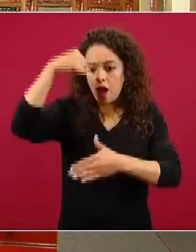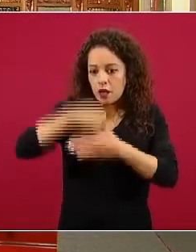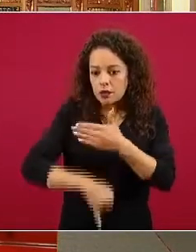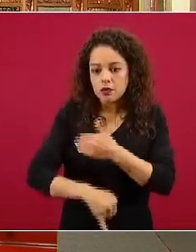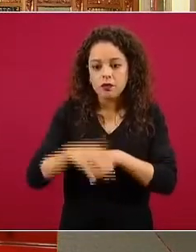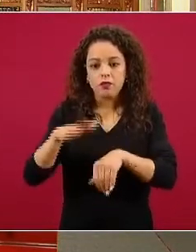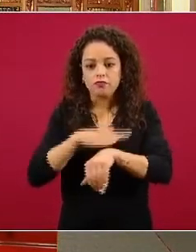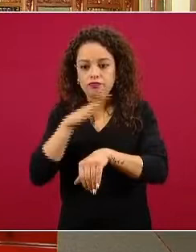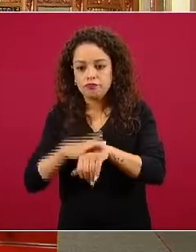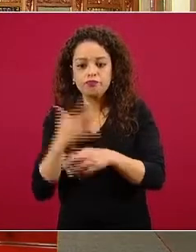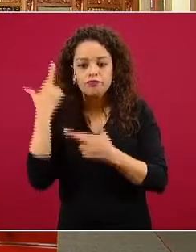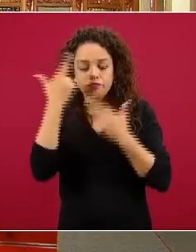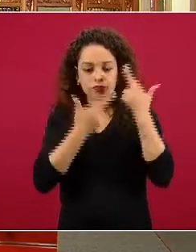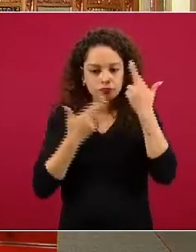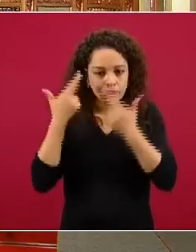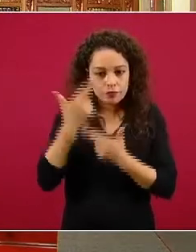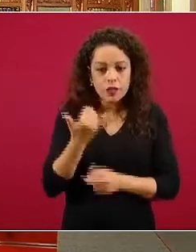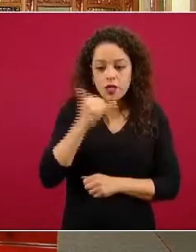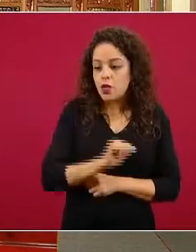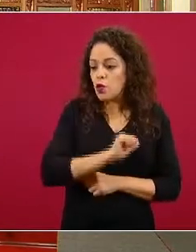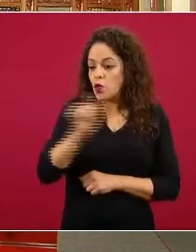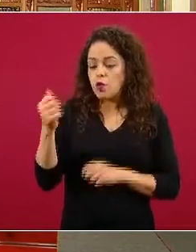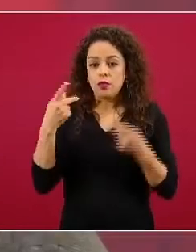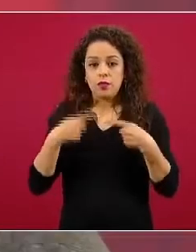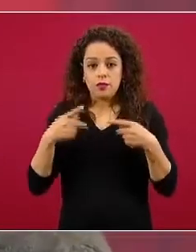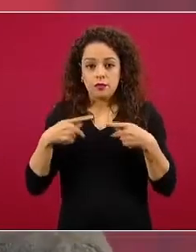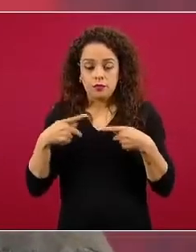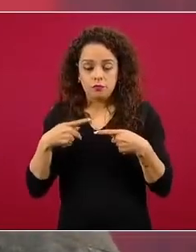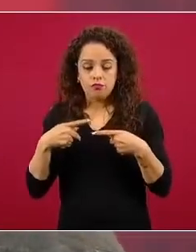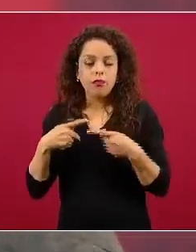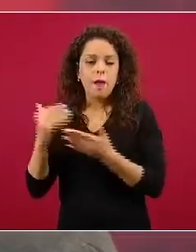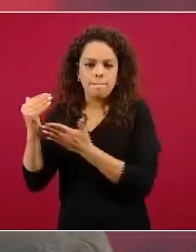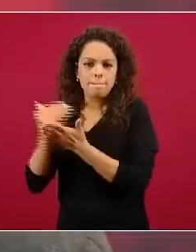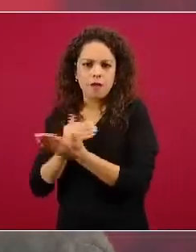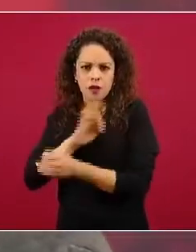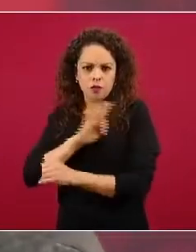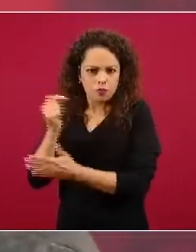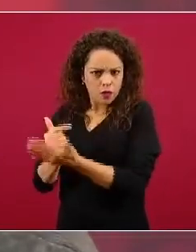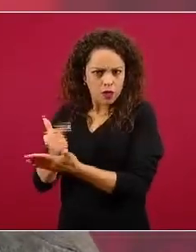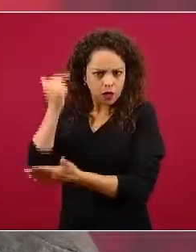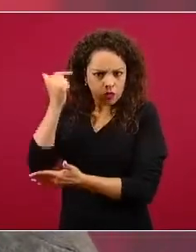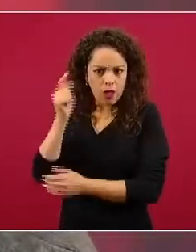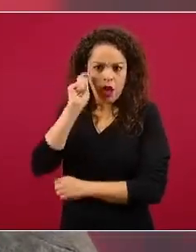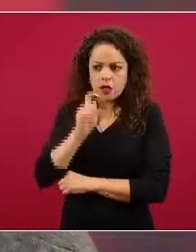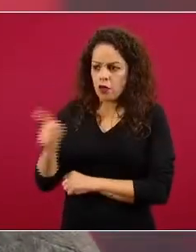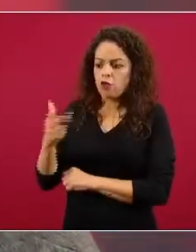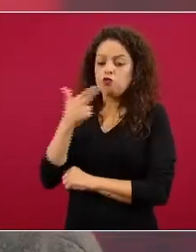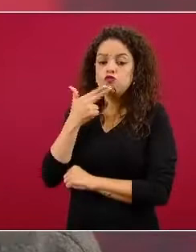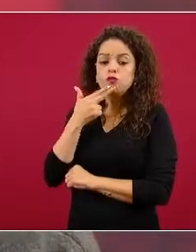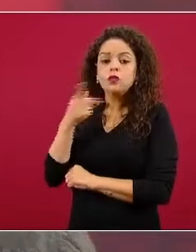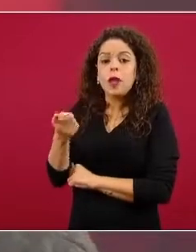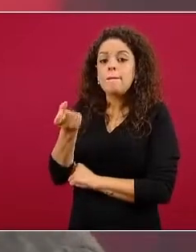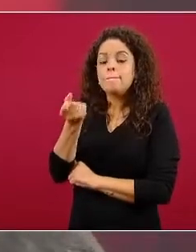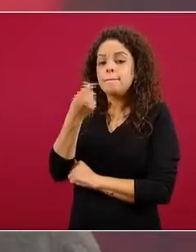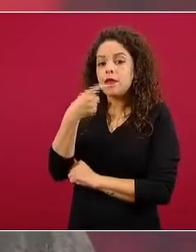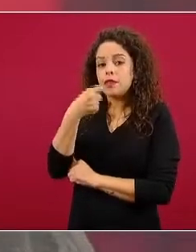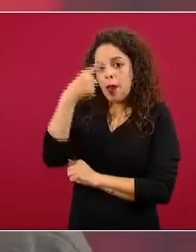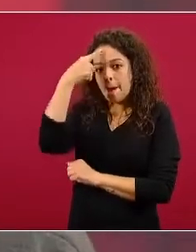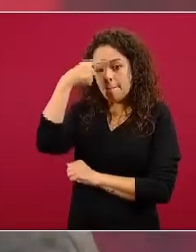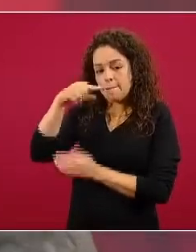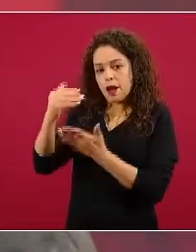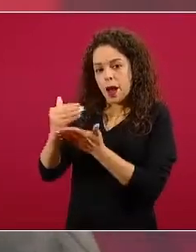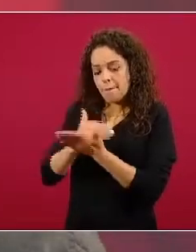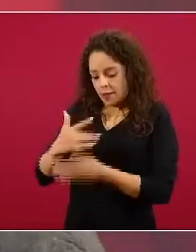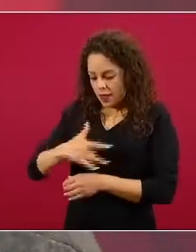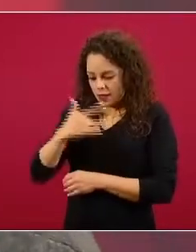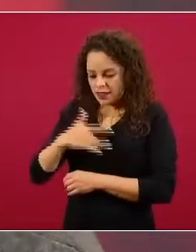de la población que tiene una baja probabilidad de complicarse podría utilizar los medicamentos para disminuir los